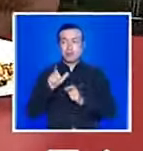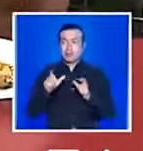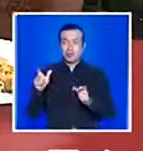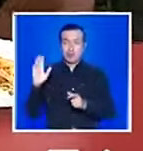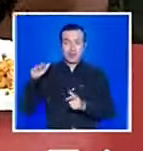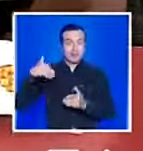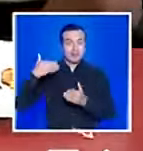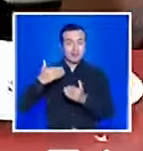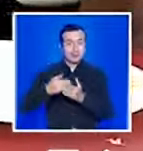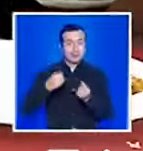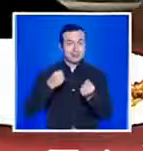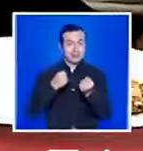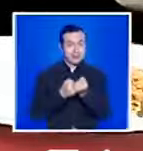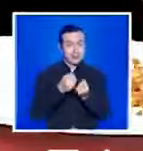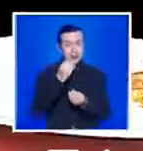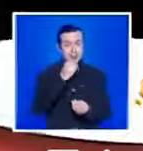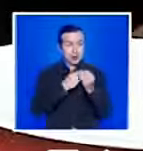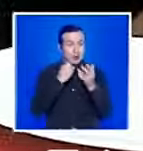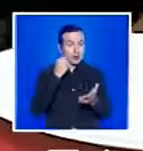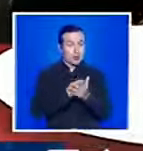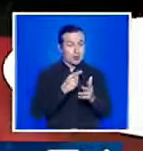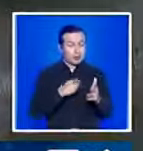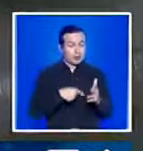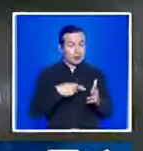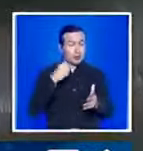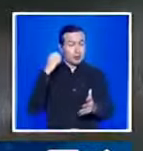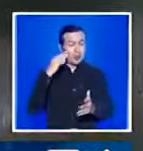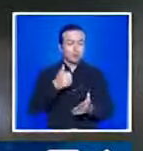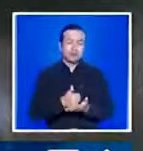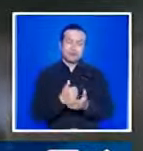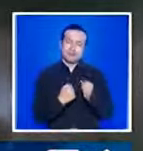clientes recuperar el generador y reponerse de este mal momento.